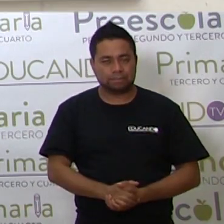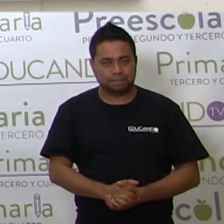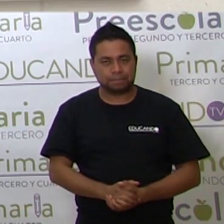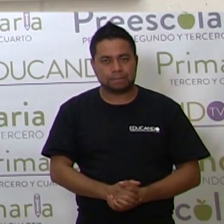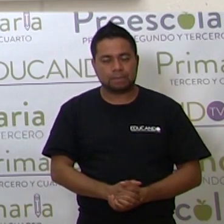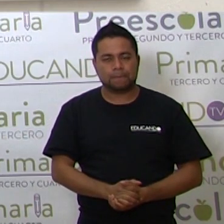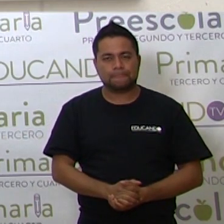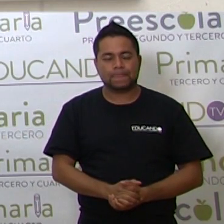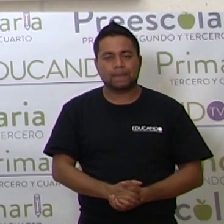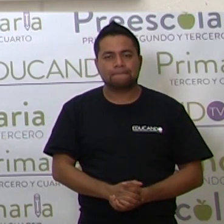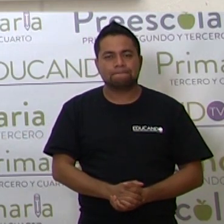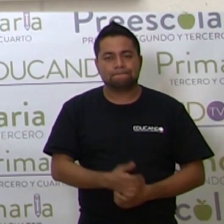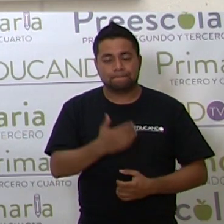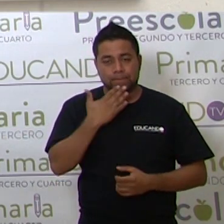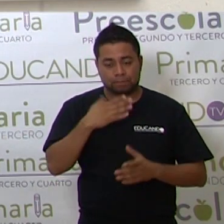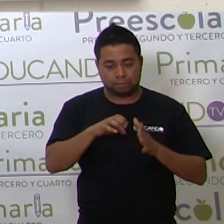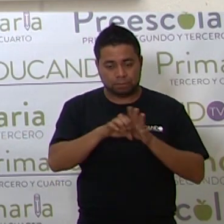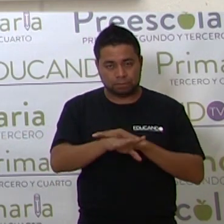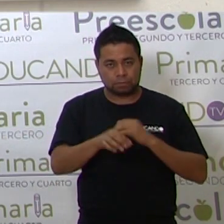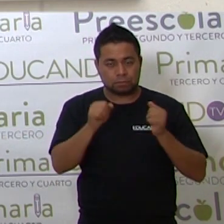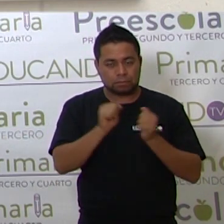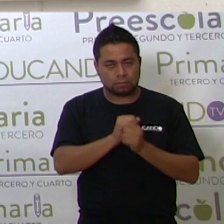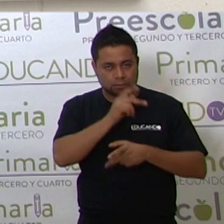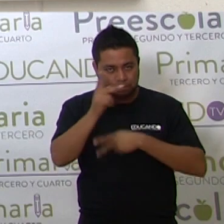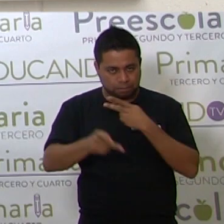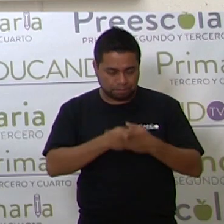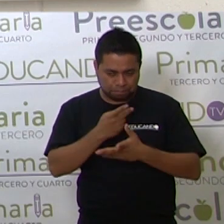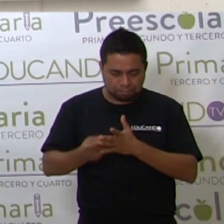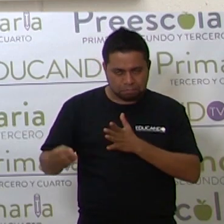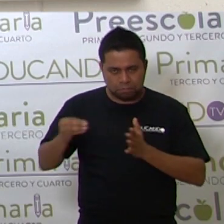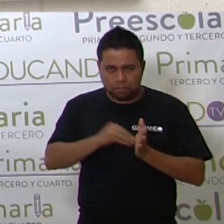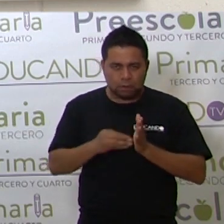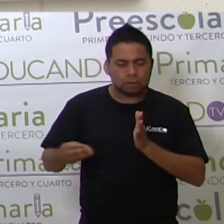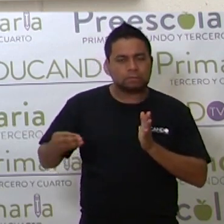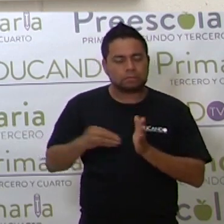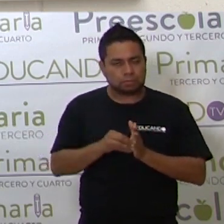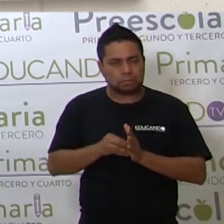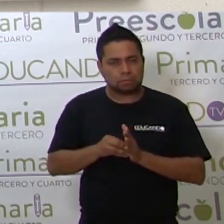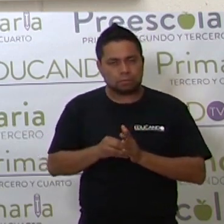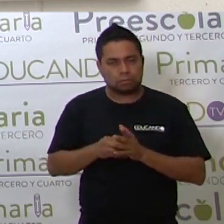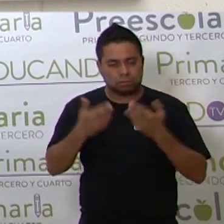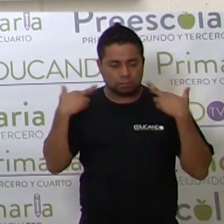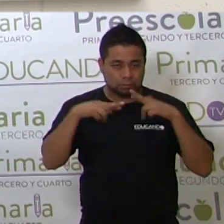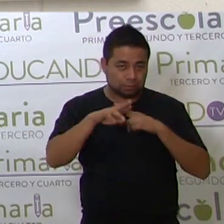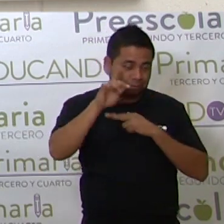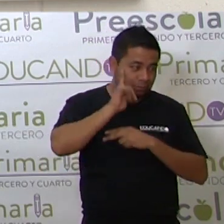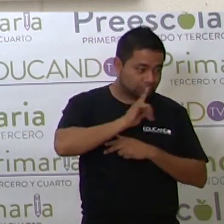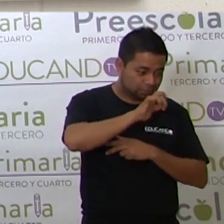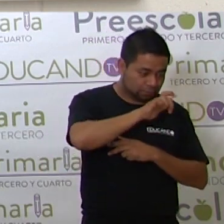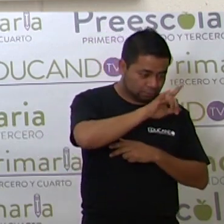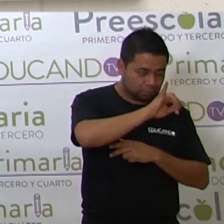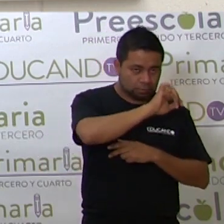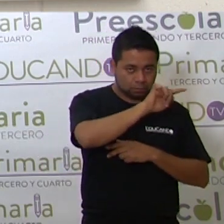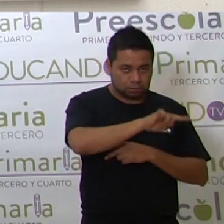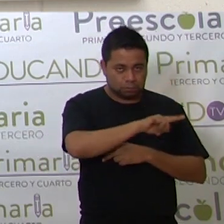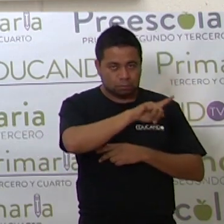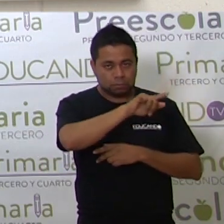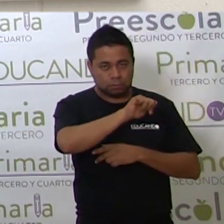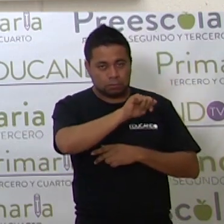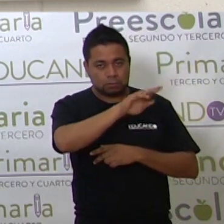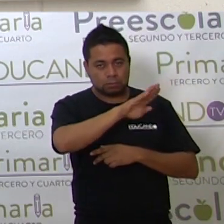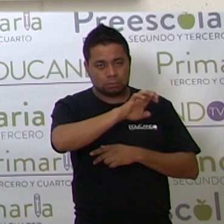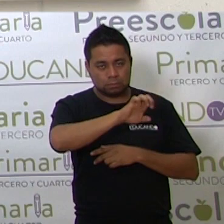a través de la encuesta que aplicamos la maestra elizabeth y yo quienes somos los que organizamos